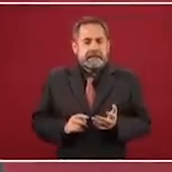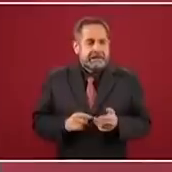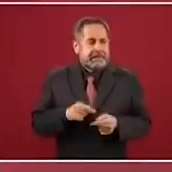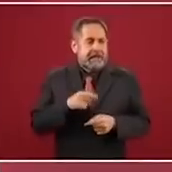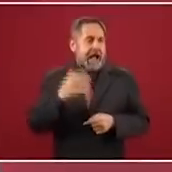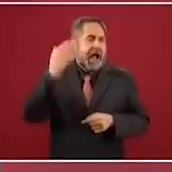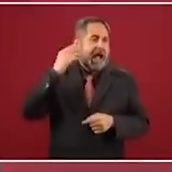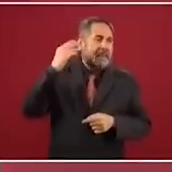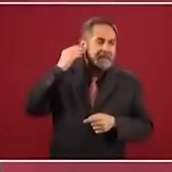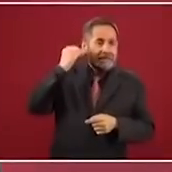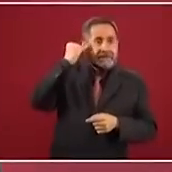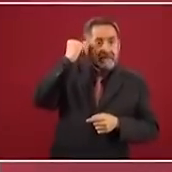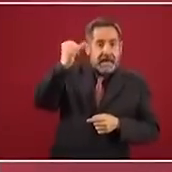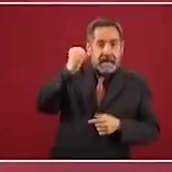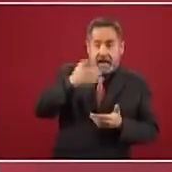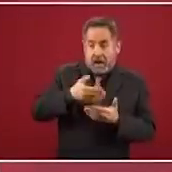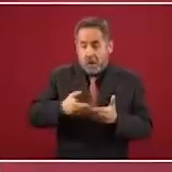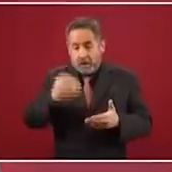mentalidades,